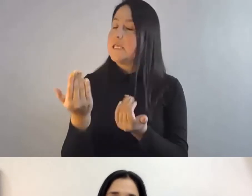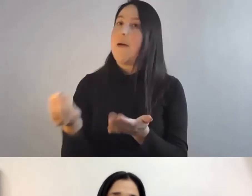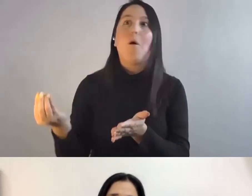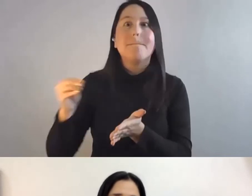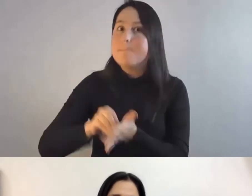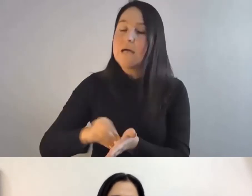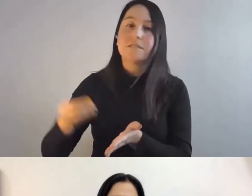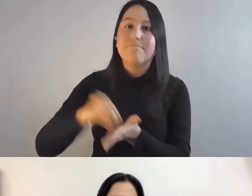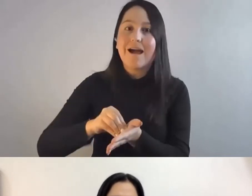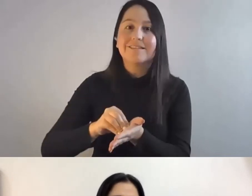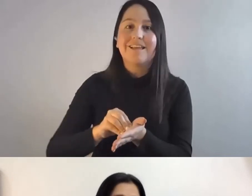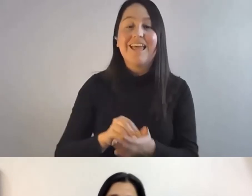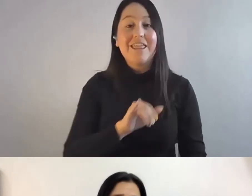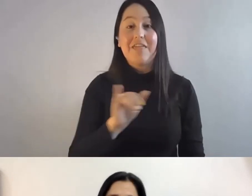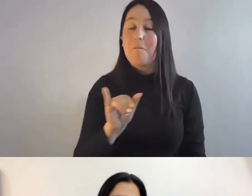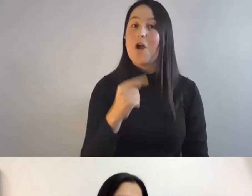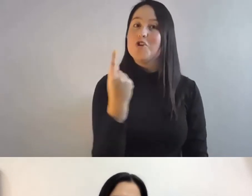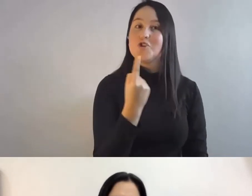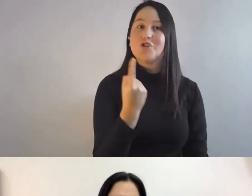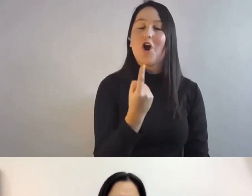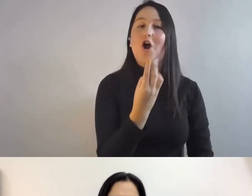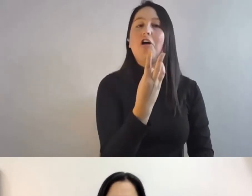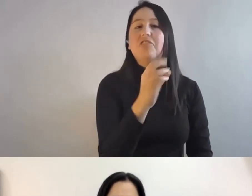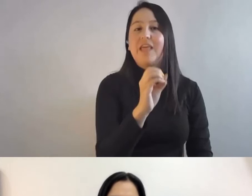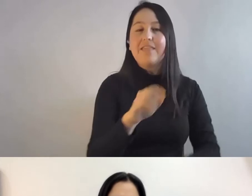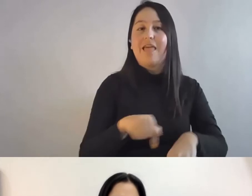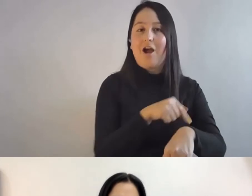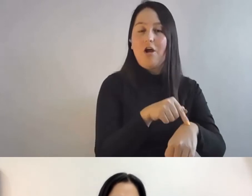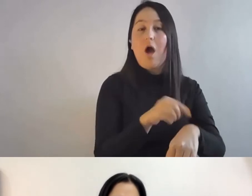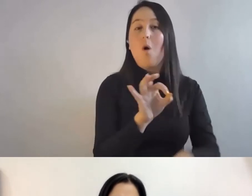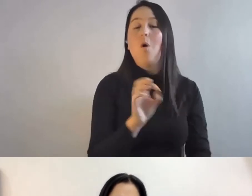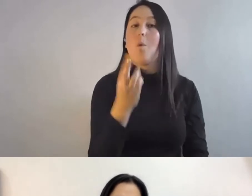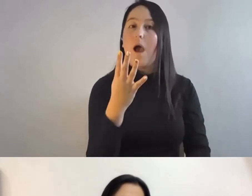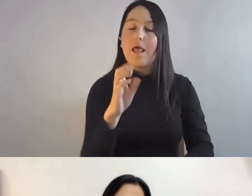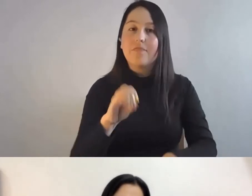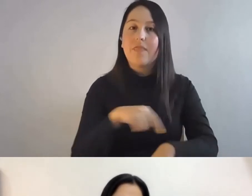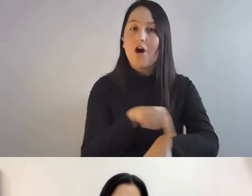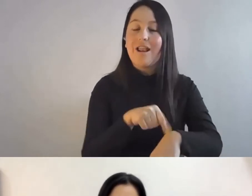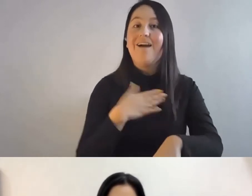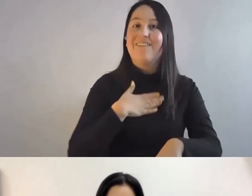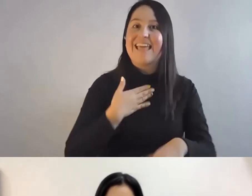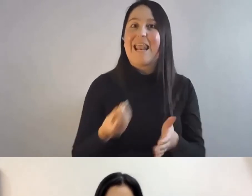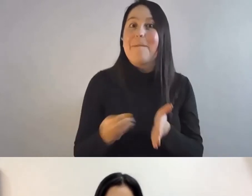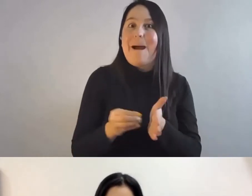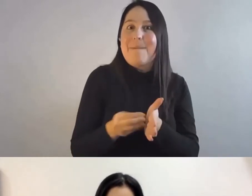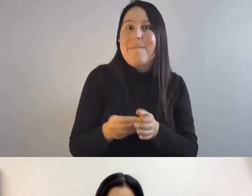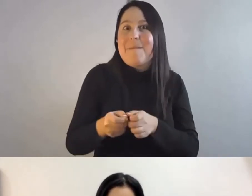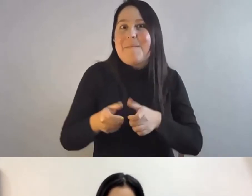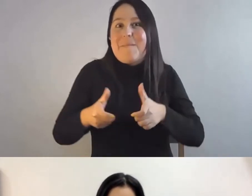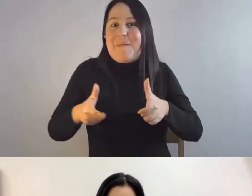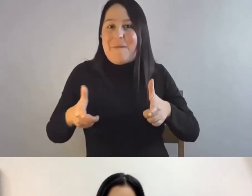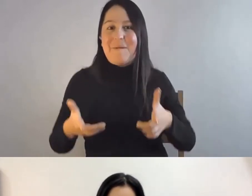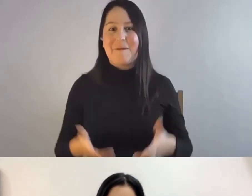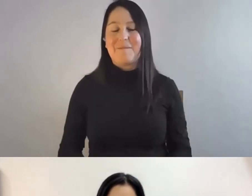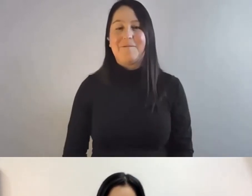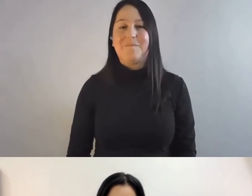curso de 30, 40, y van a querer seguir aprendiendo. Así Sí. que Sí, esto pretende ser